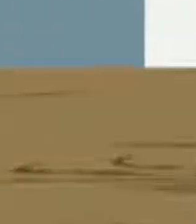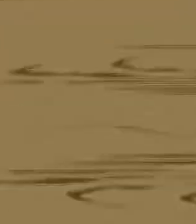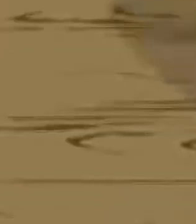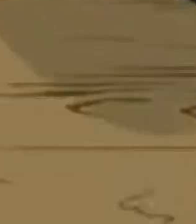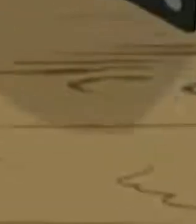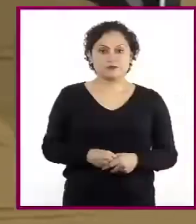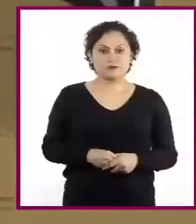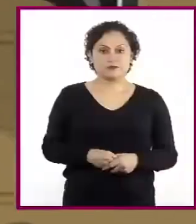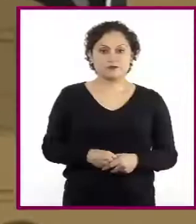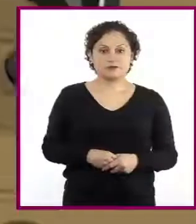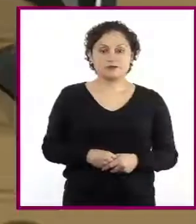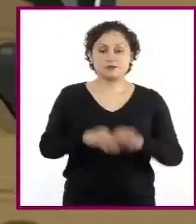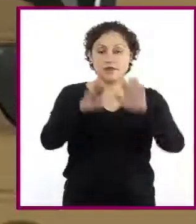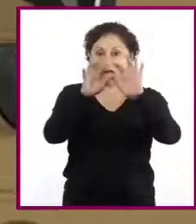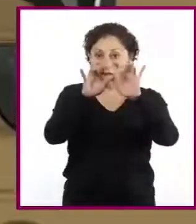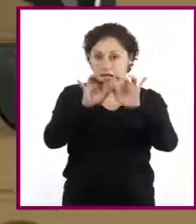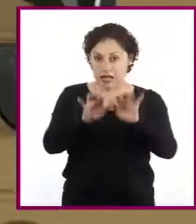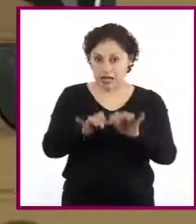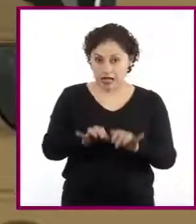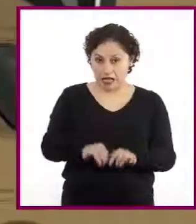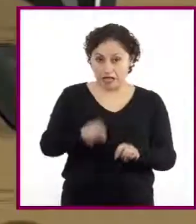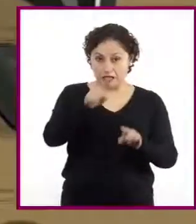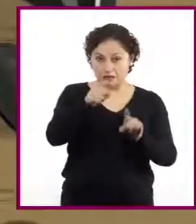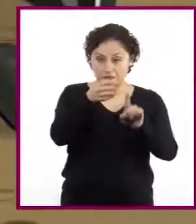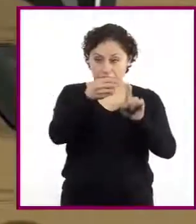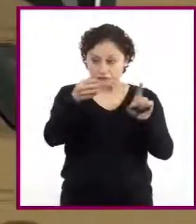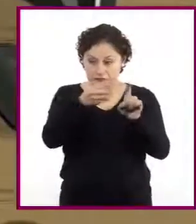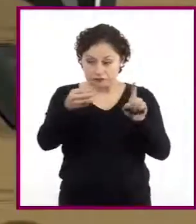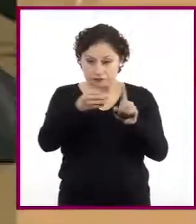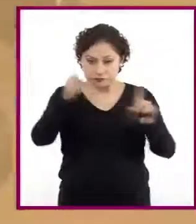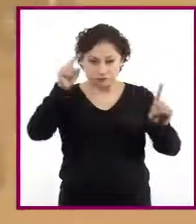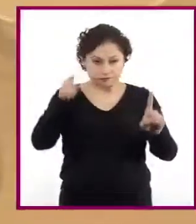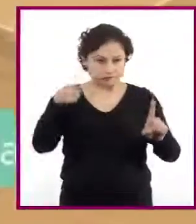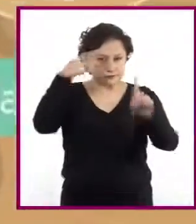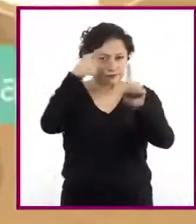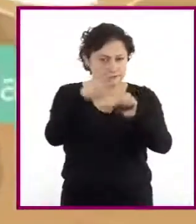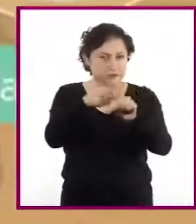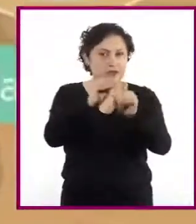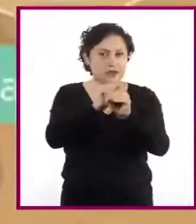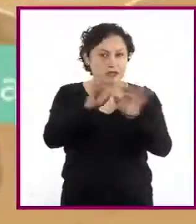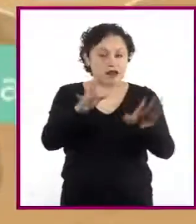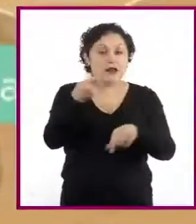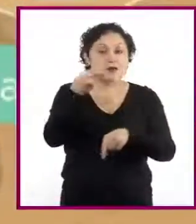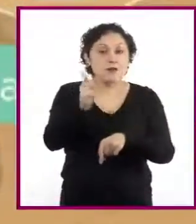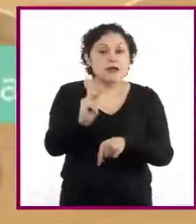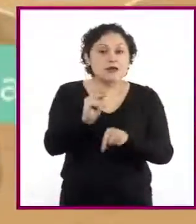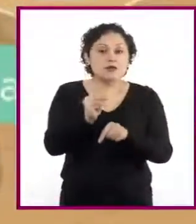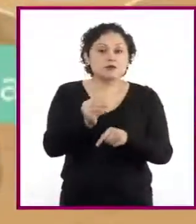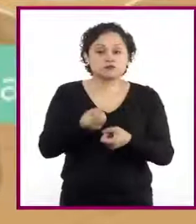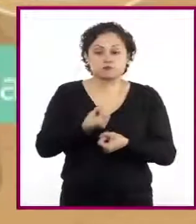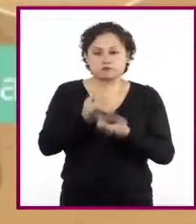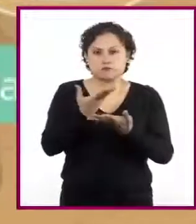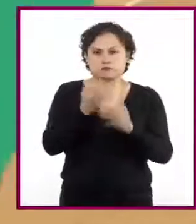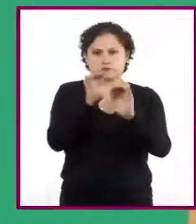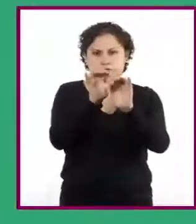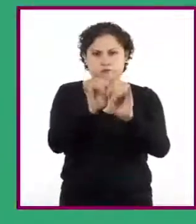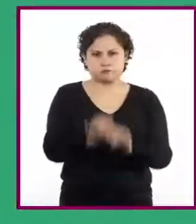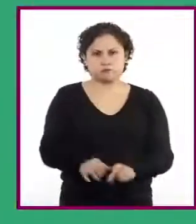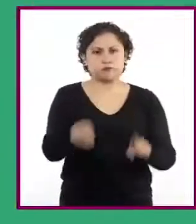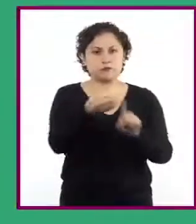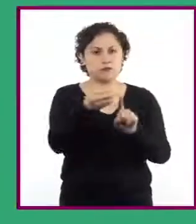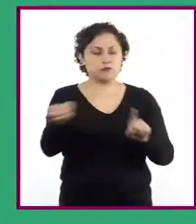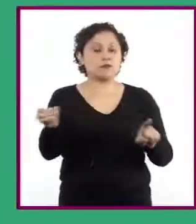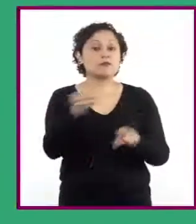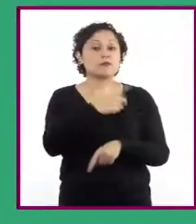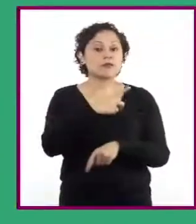Además de la estructura, lo que hará que tu texto cumpla su objetivo es la claridad con que construyas tus ideas. Para ello,